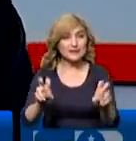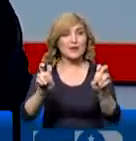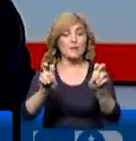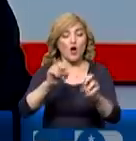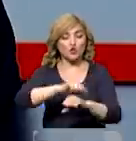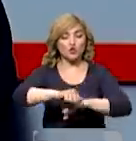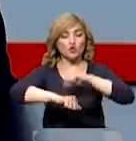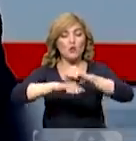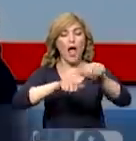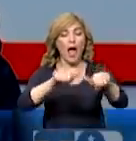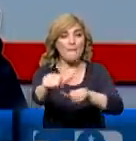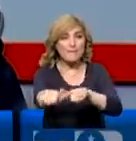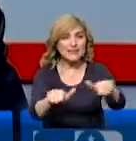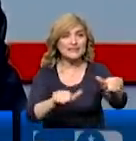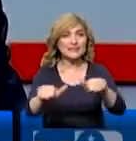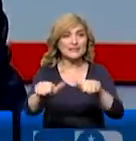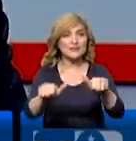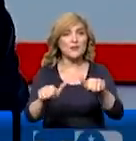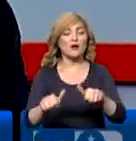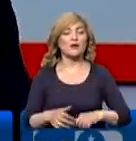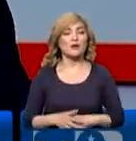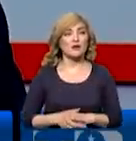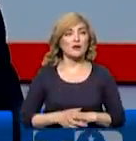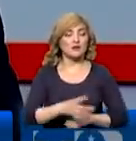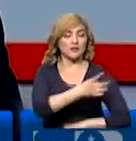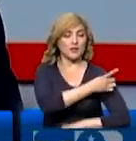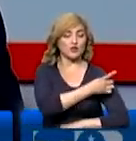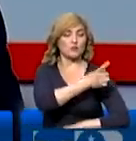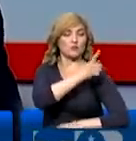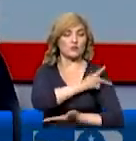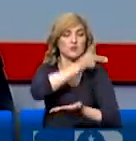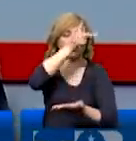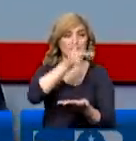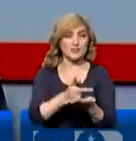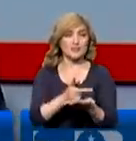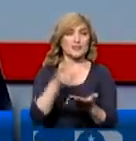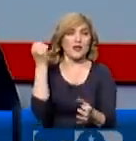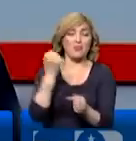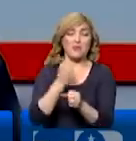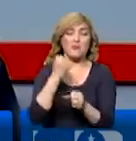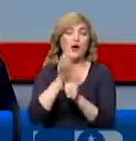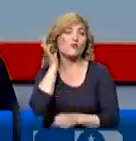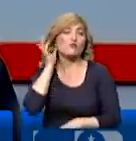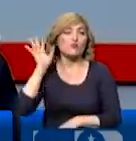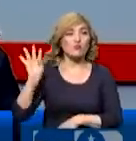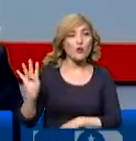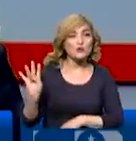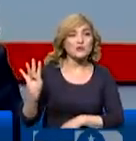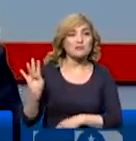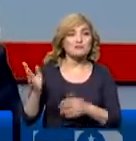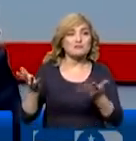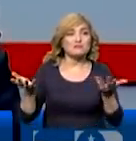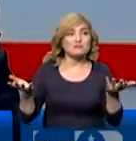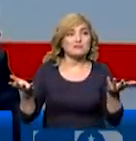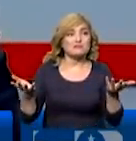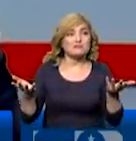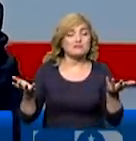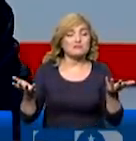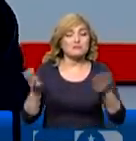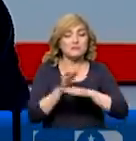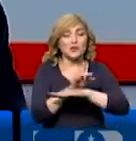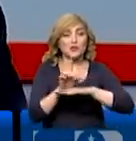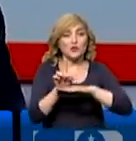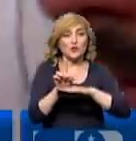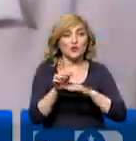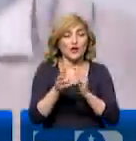de la estructura administrativa de la delegación de Pichincha, trabaja la esposa de este caballero como